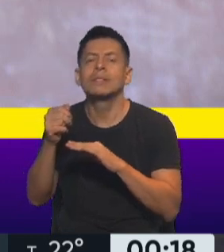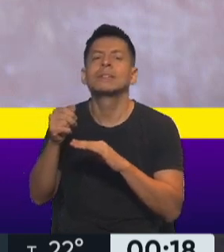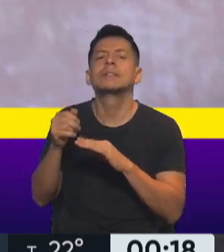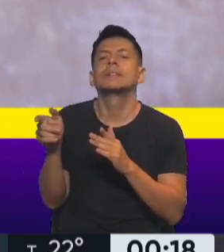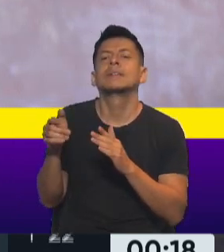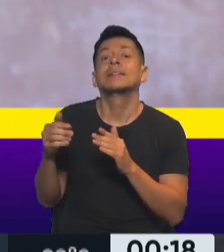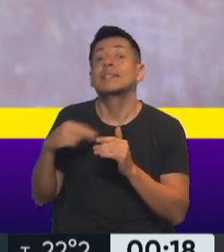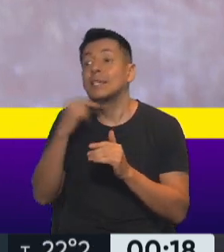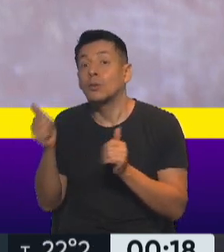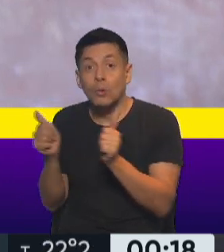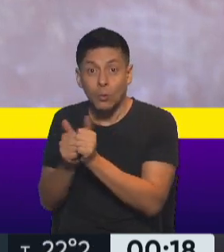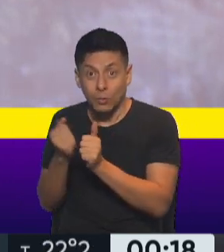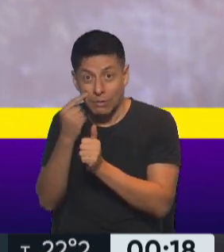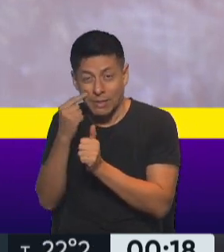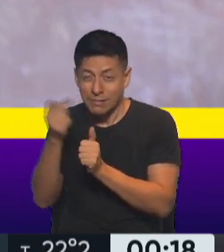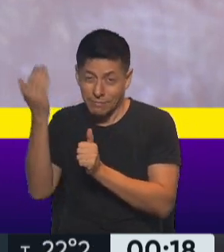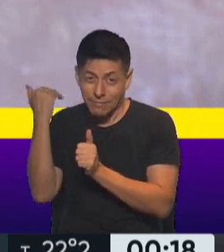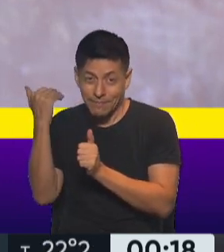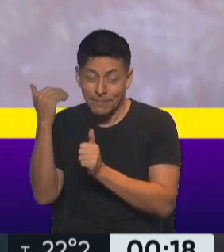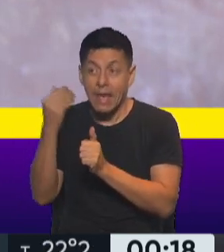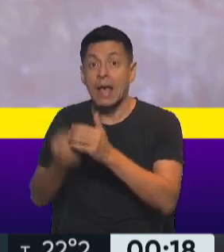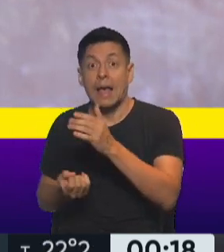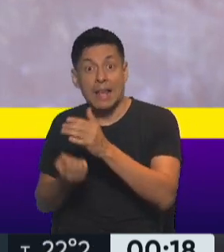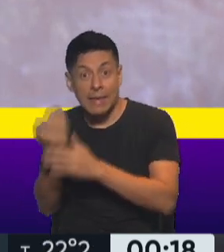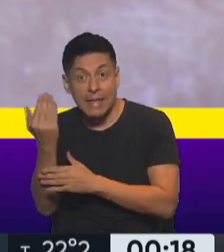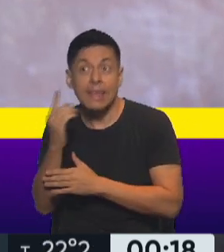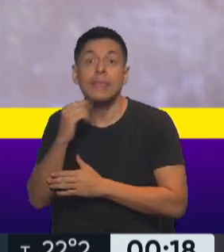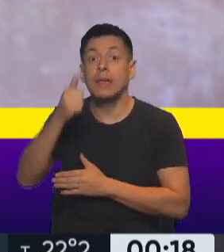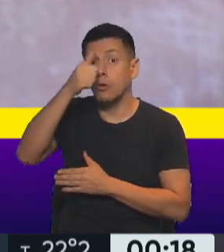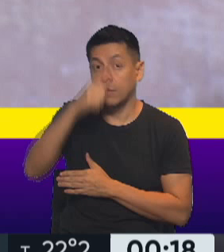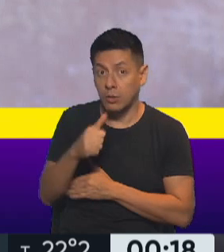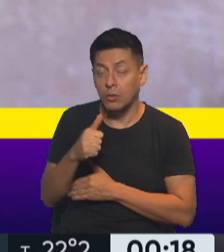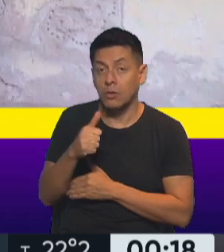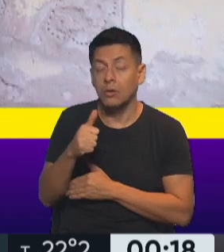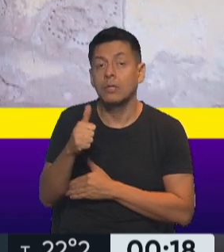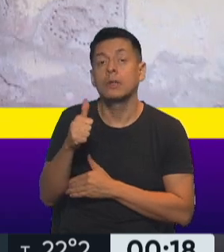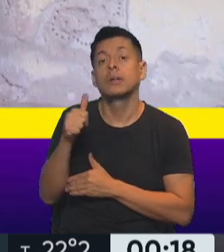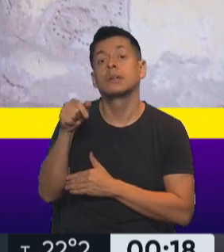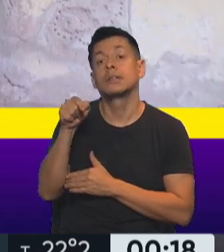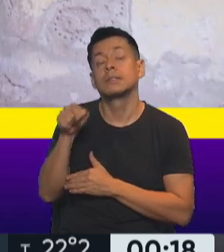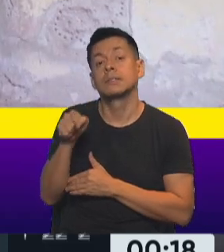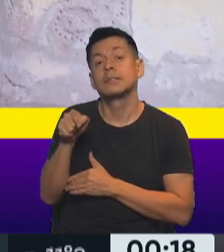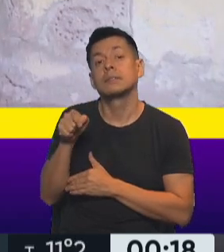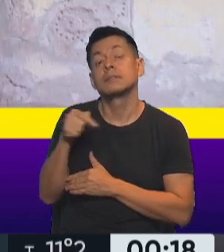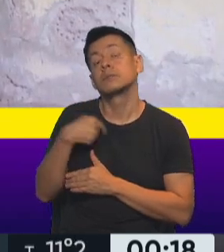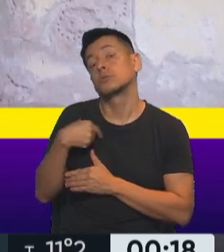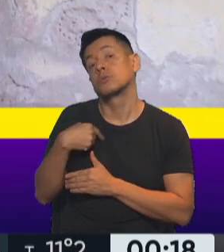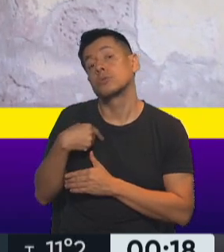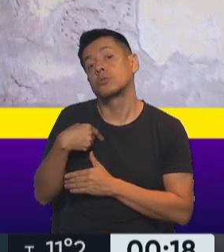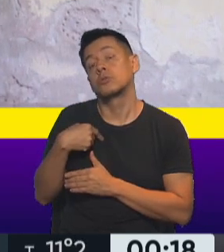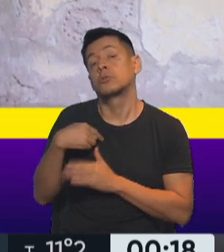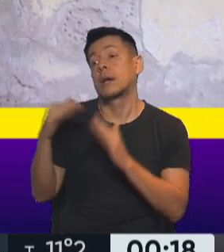hijos. Y bueno, era una mañana, un domingo a la mañana, que yo bajo a hacer